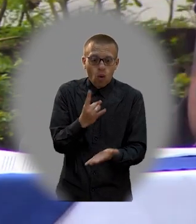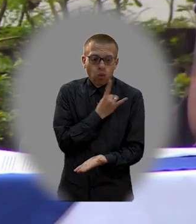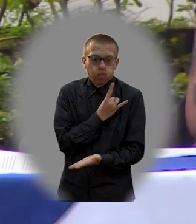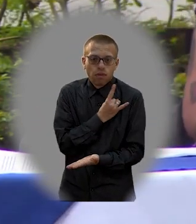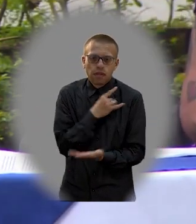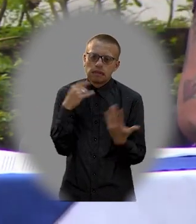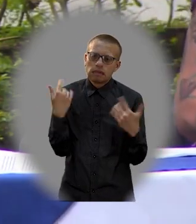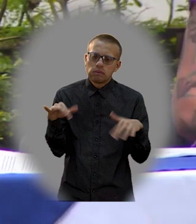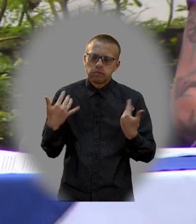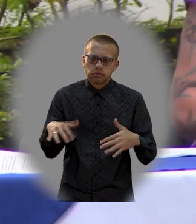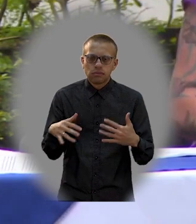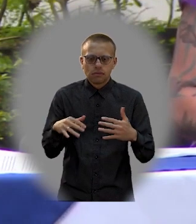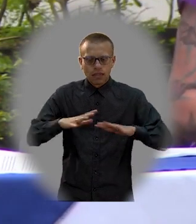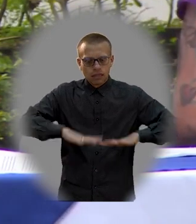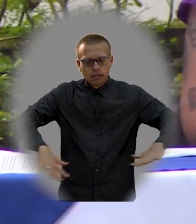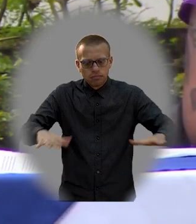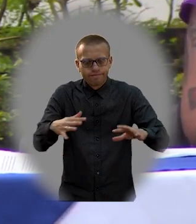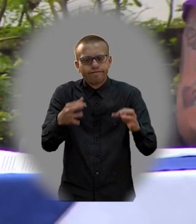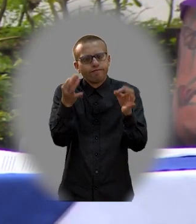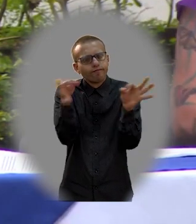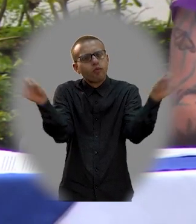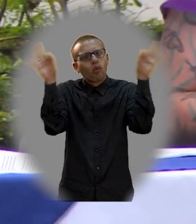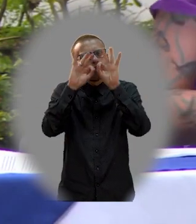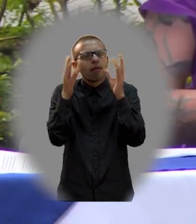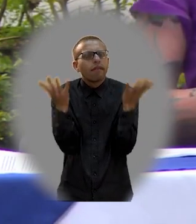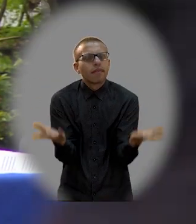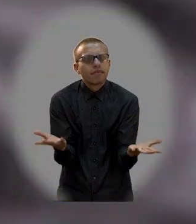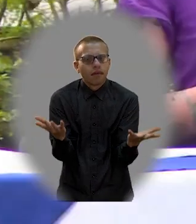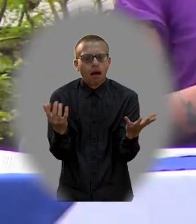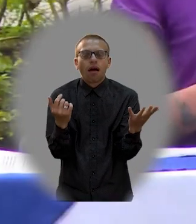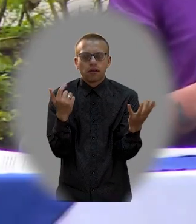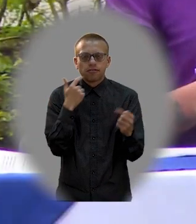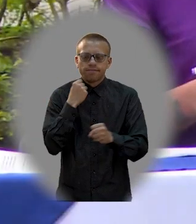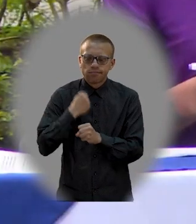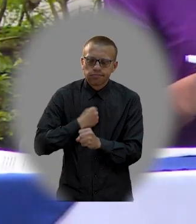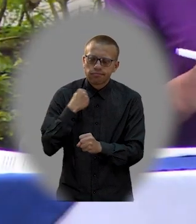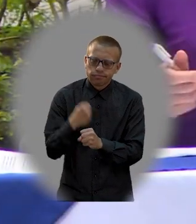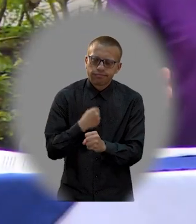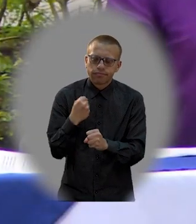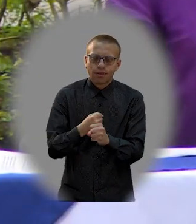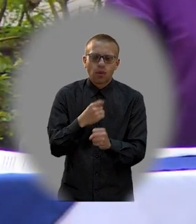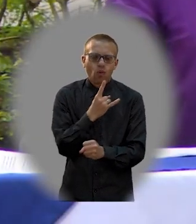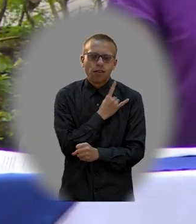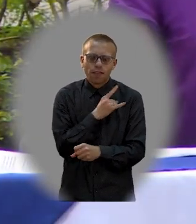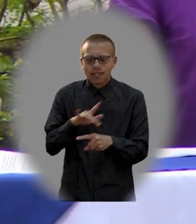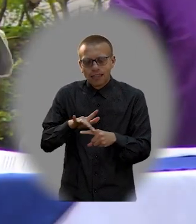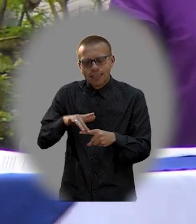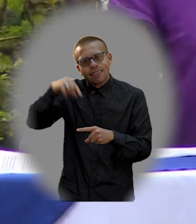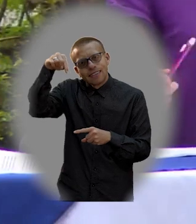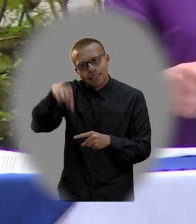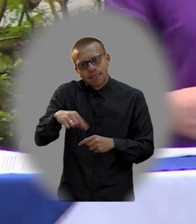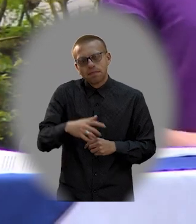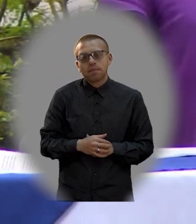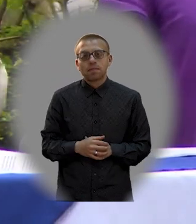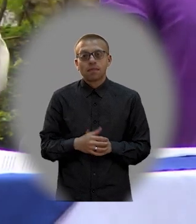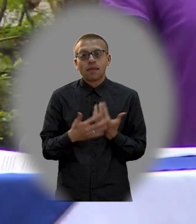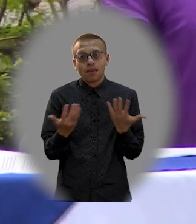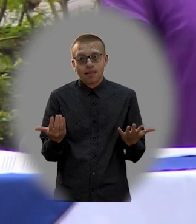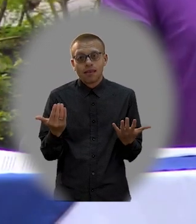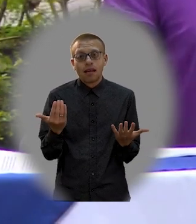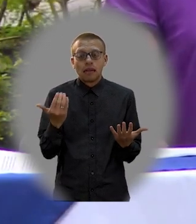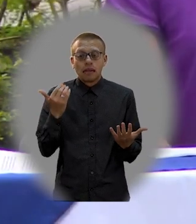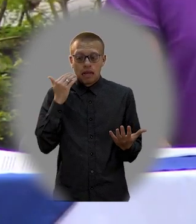para poder desarrollar esta tarea y que el asunto no es solo defendernos de